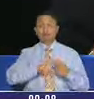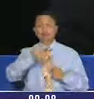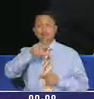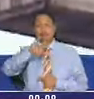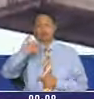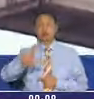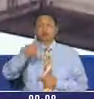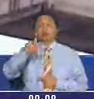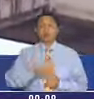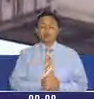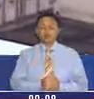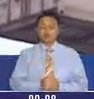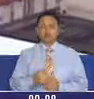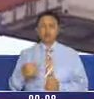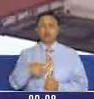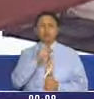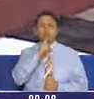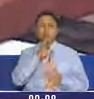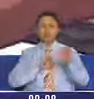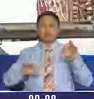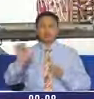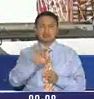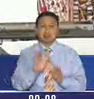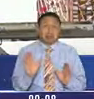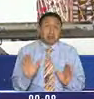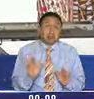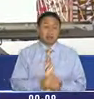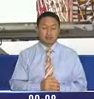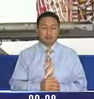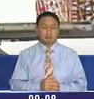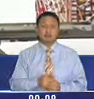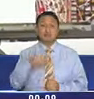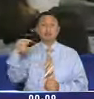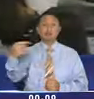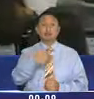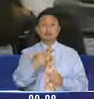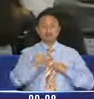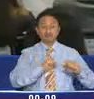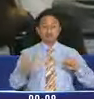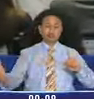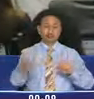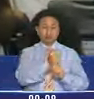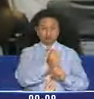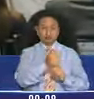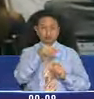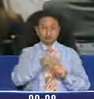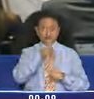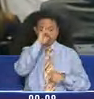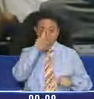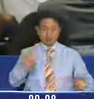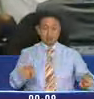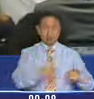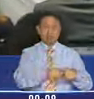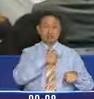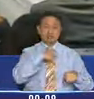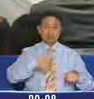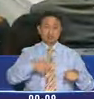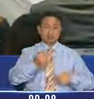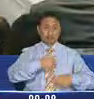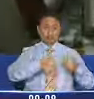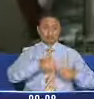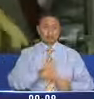de julio. Aún se desconoce quién será su reemplazo. Entre los logros más importantes de su gestión está el acuerdo comercial con China